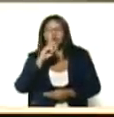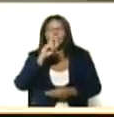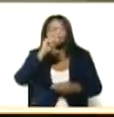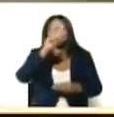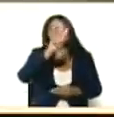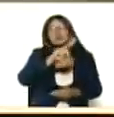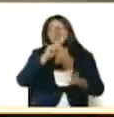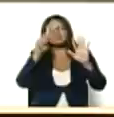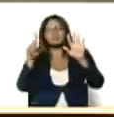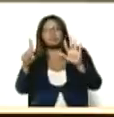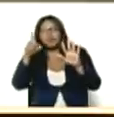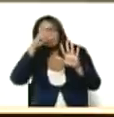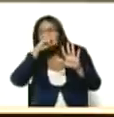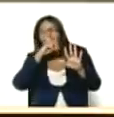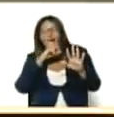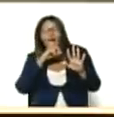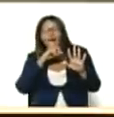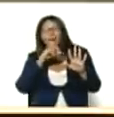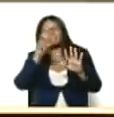¿cuál país del mundo?